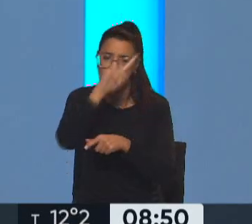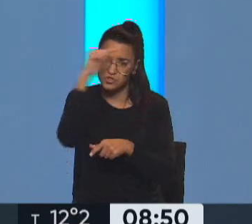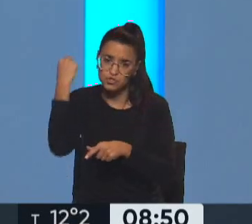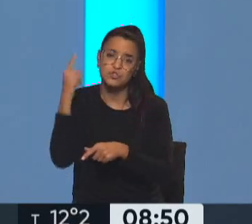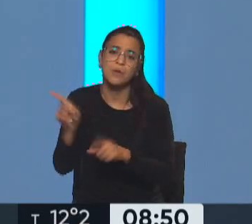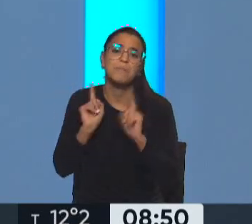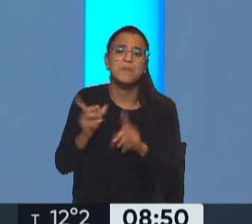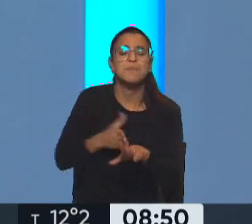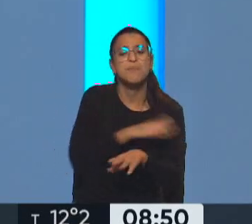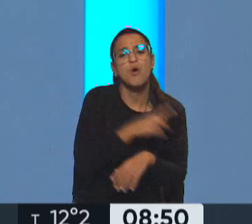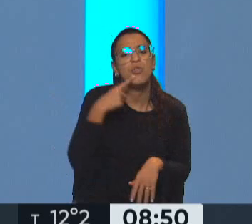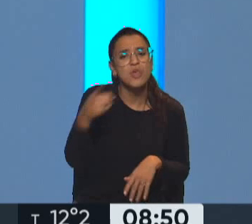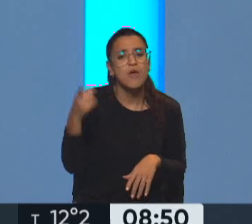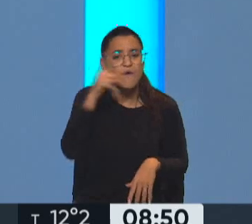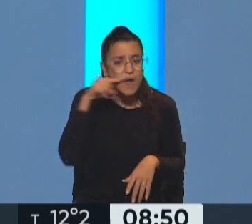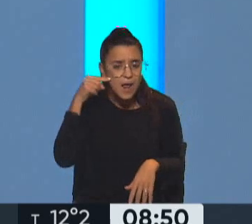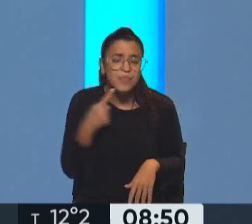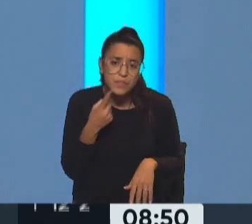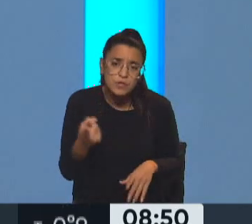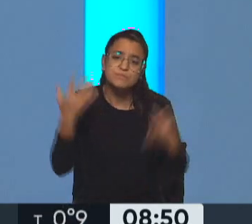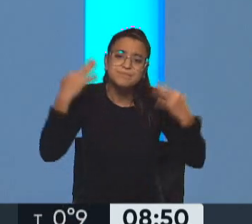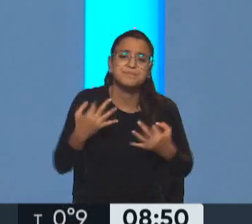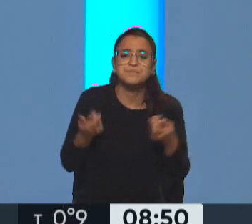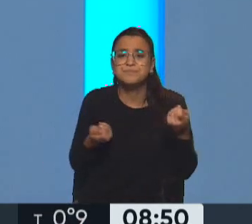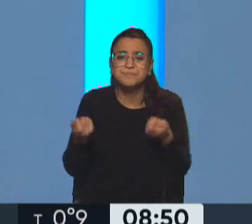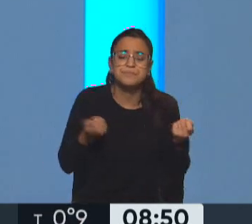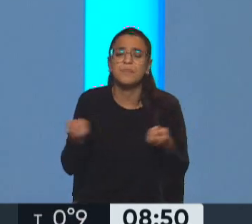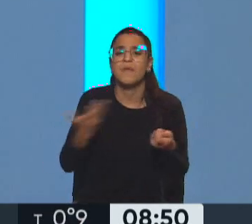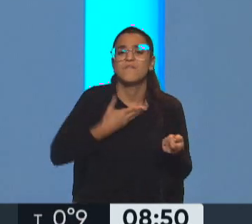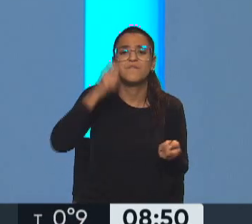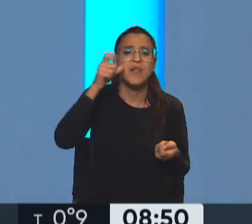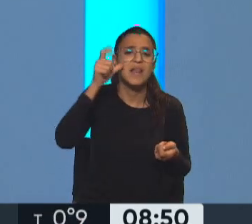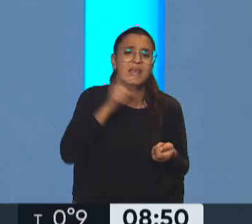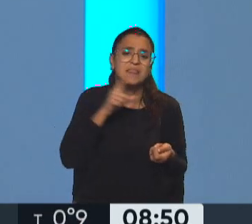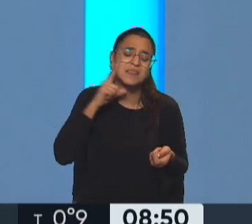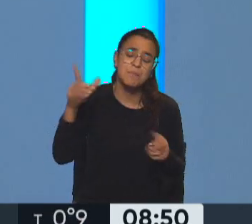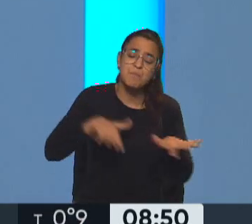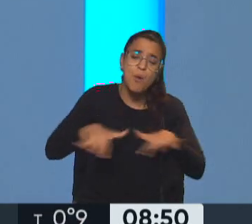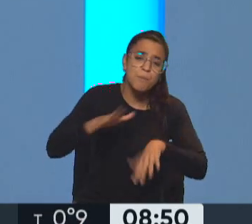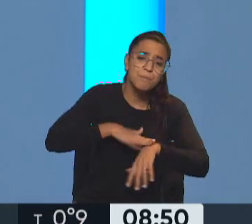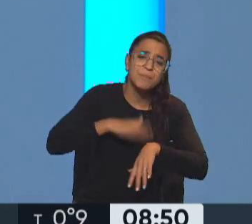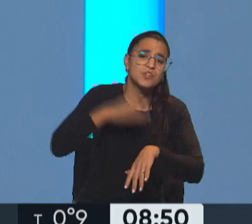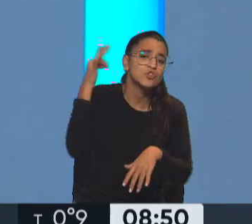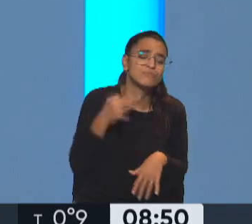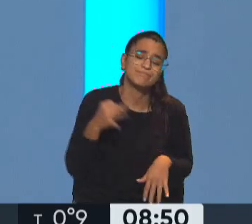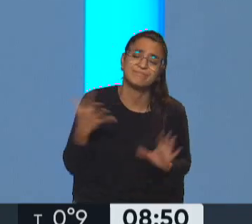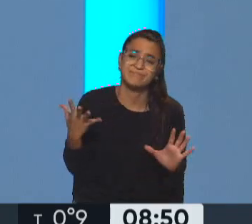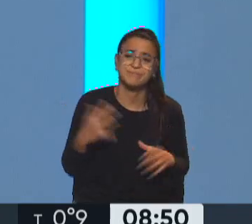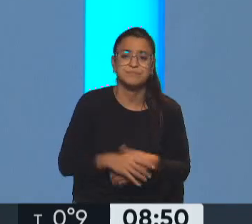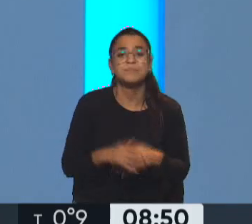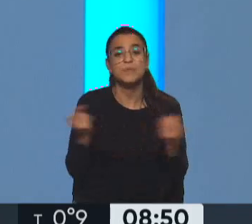remarcó el presidente alberto fernández que le tocó gestionar a feletti en un momento muy singular y en este sentido